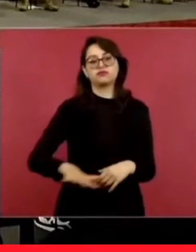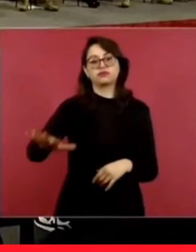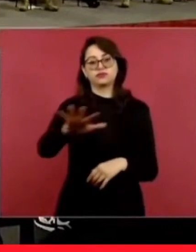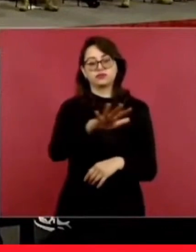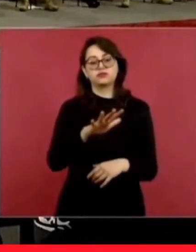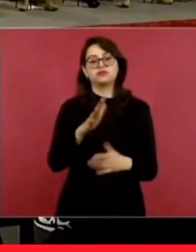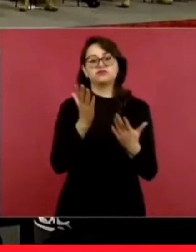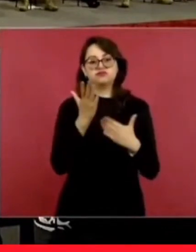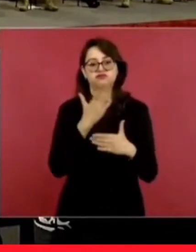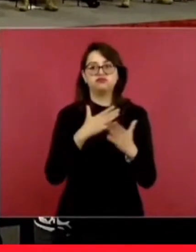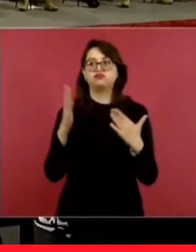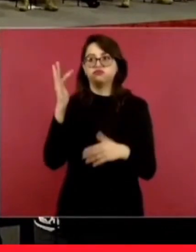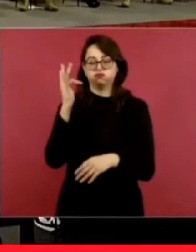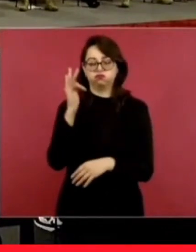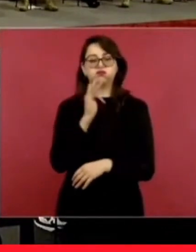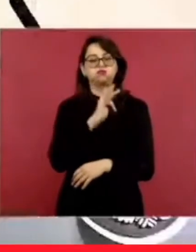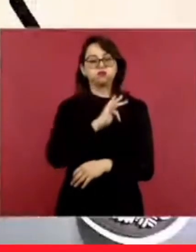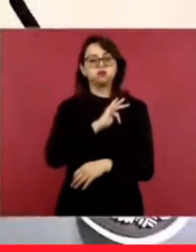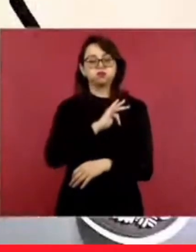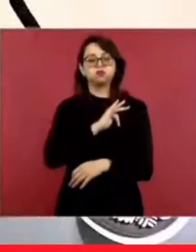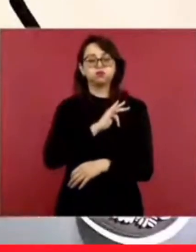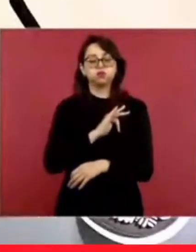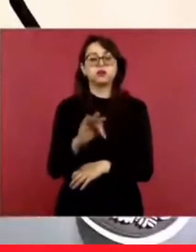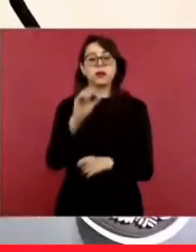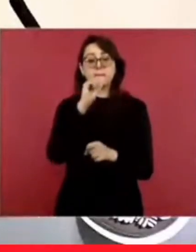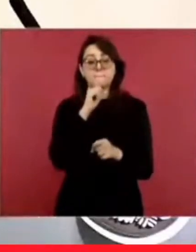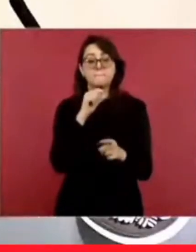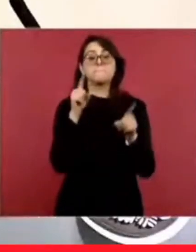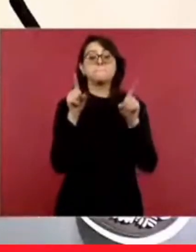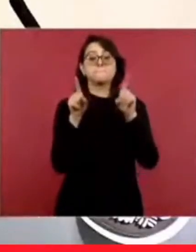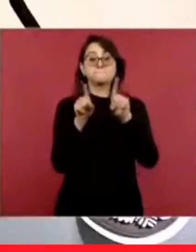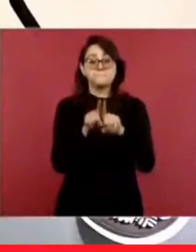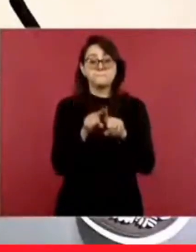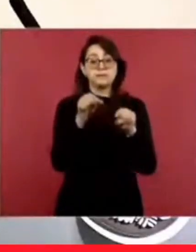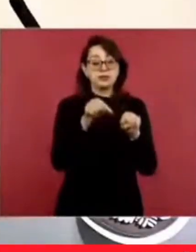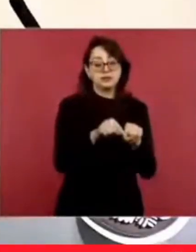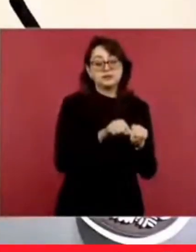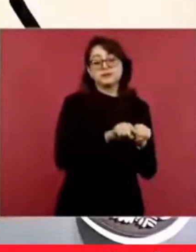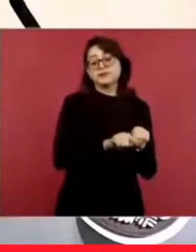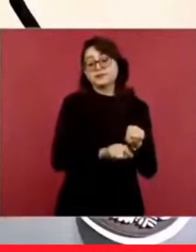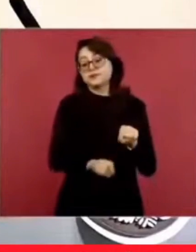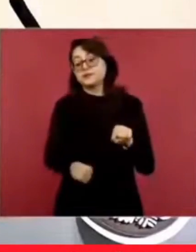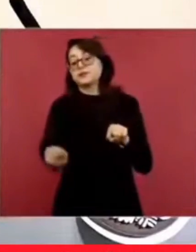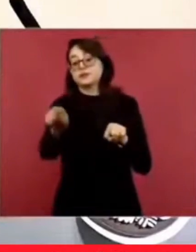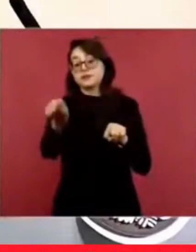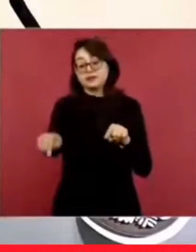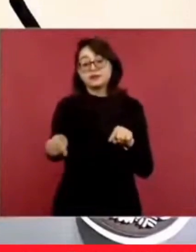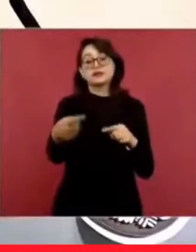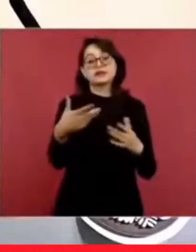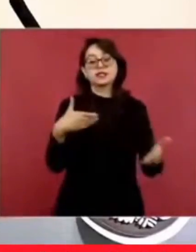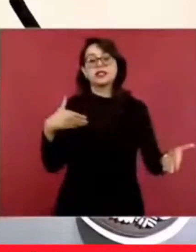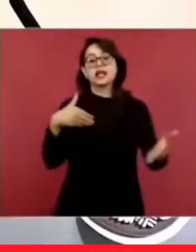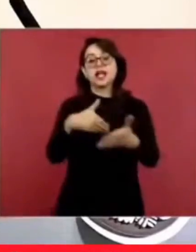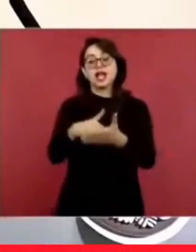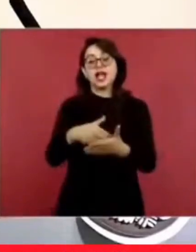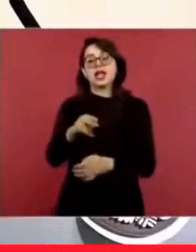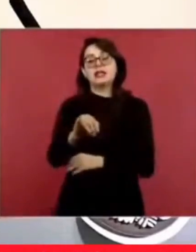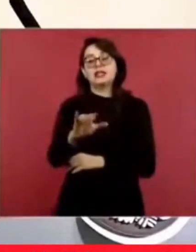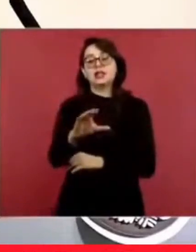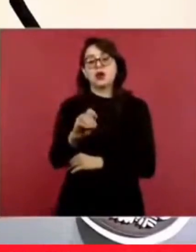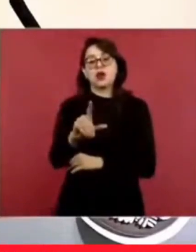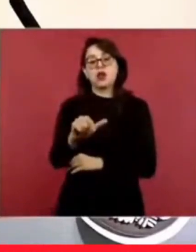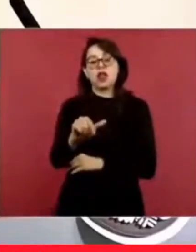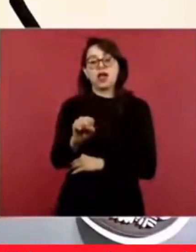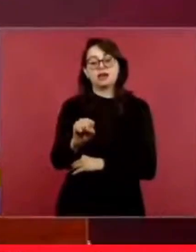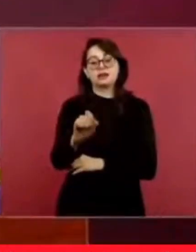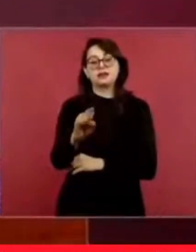capital del olvido y en este mismo tramo podremos llegar a la estación nicolás bravo cojunlich en donde para beneficio de las y los